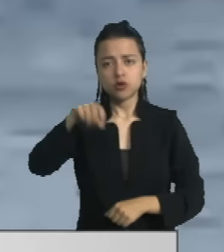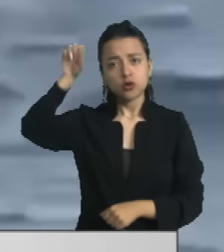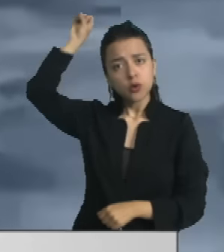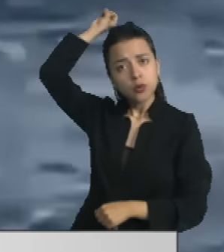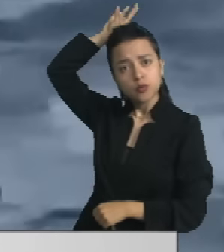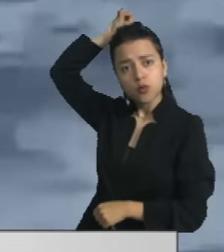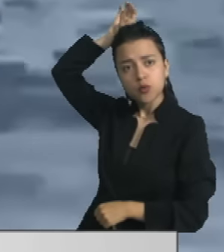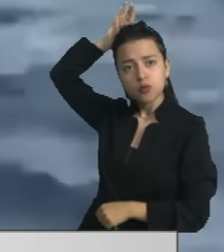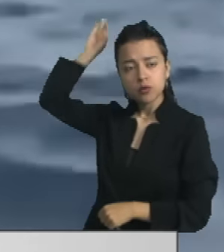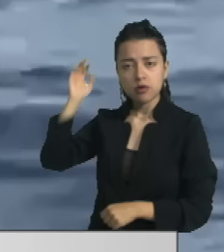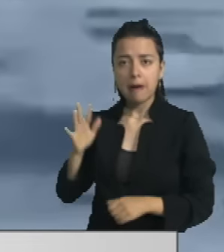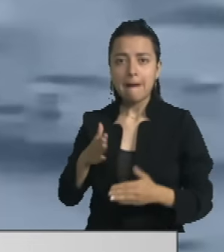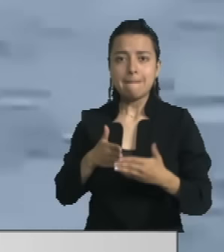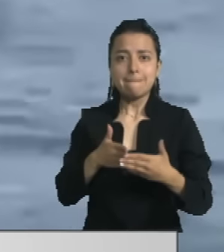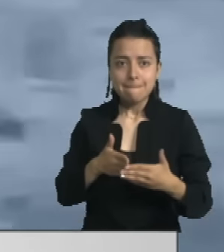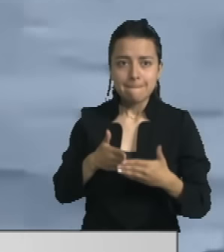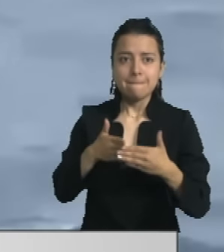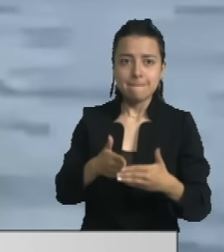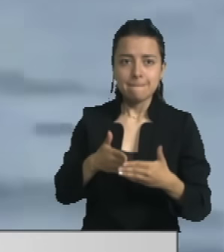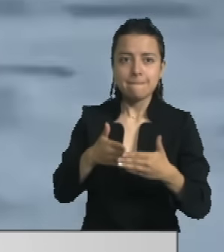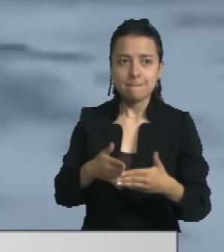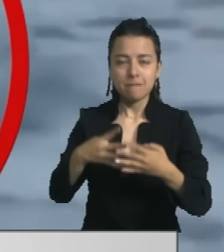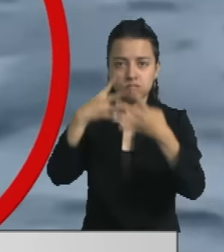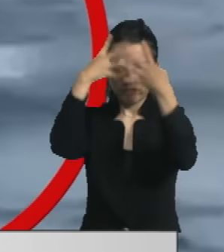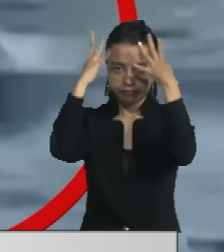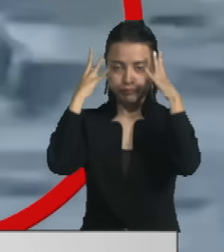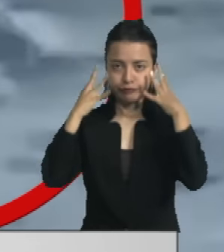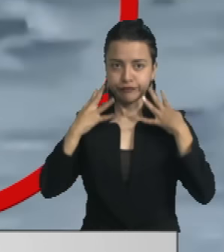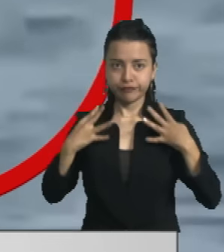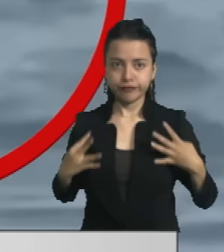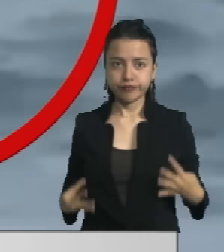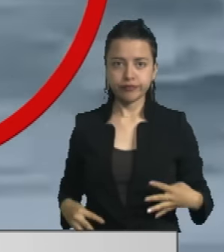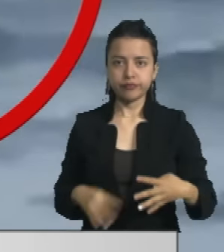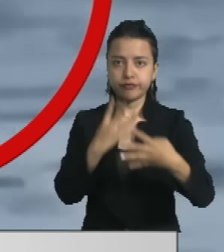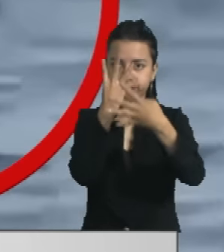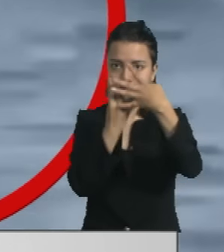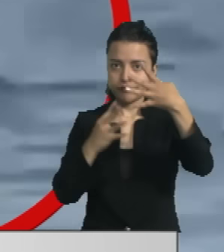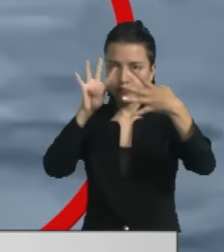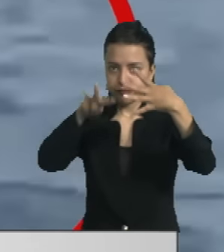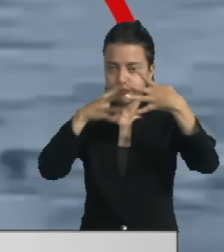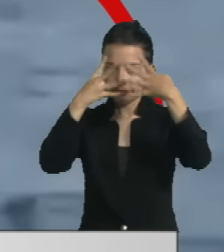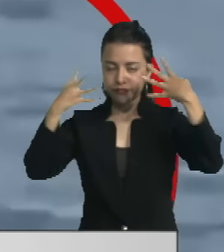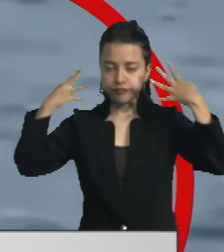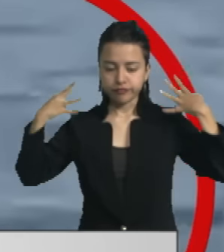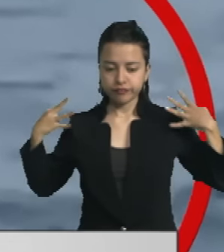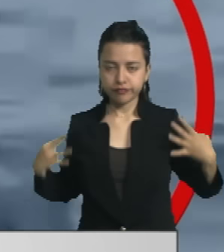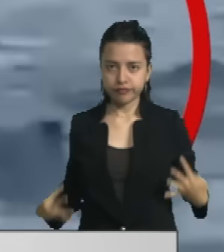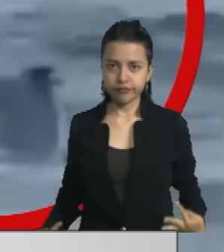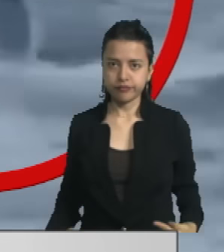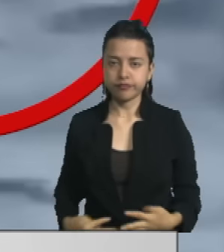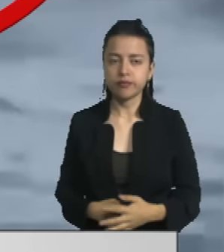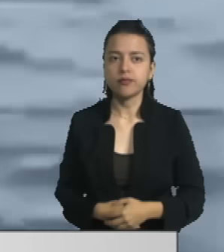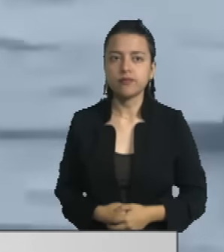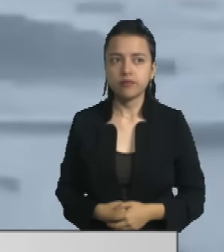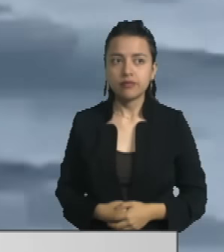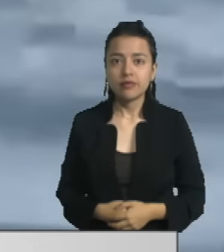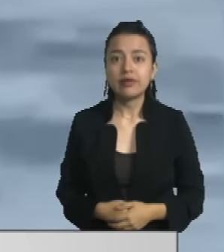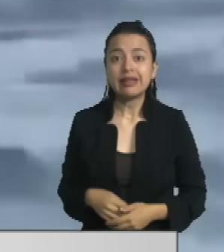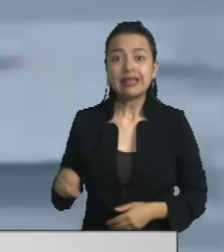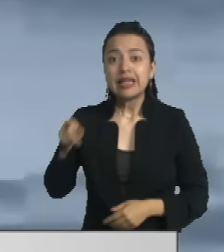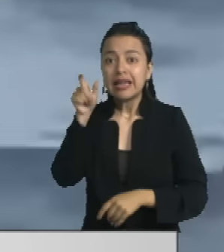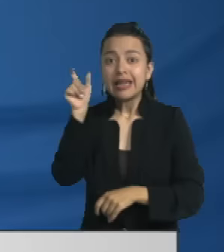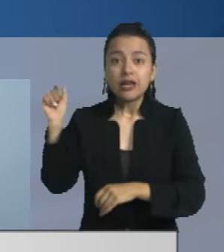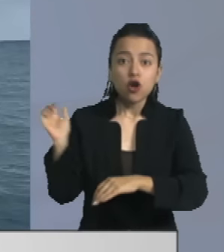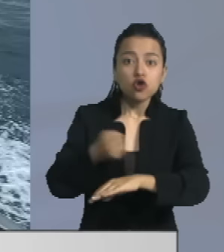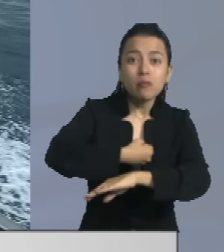Parque Nacional natural de la ballena que tenía un trasmallo enredado en su cuerpo según lo manifestado por Los Pescadores lograron quitarle una parte de